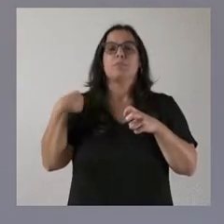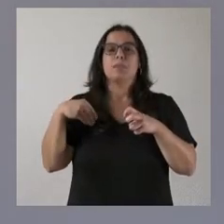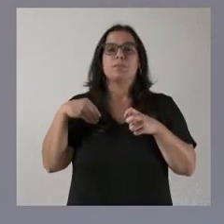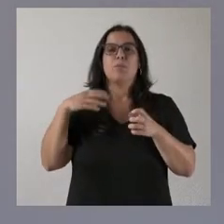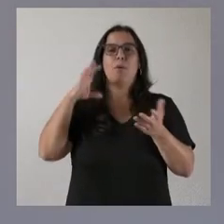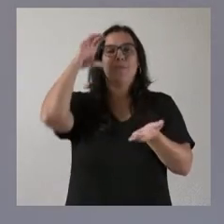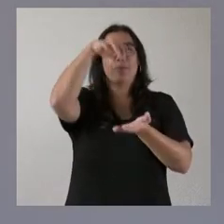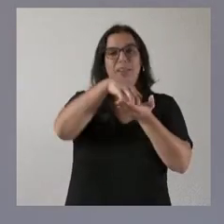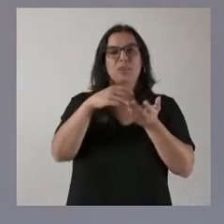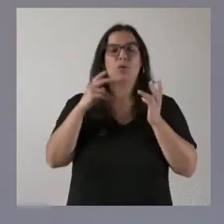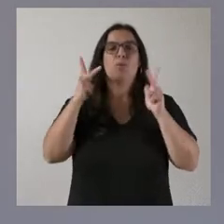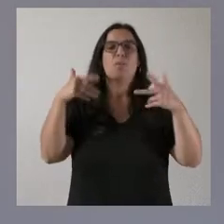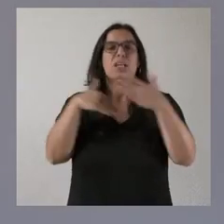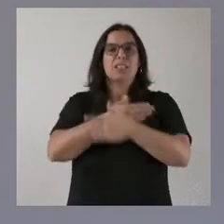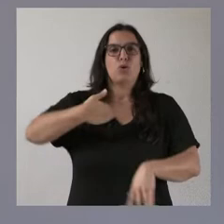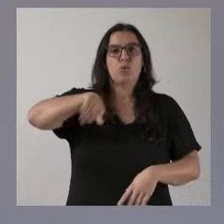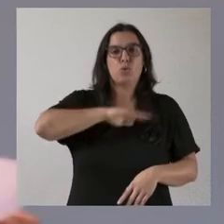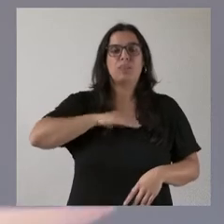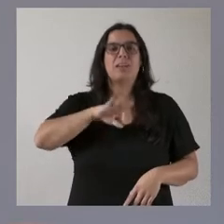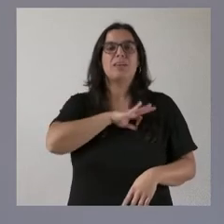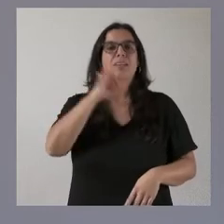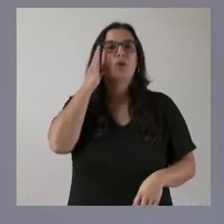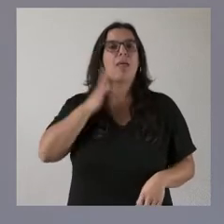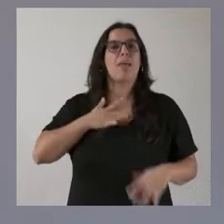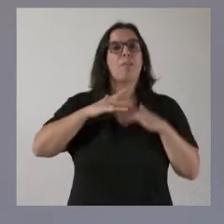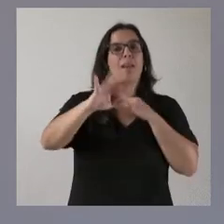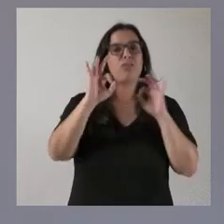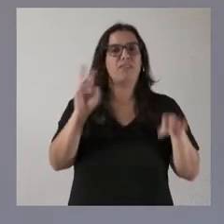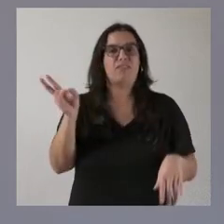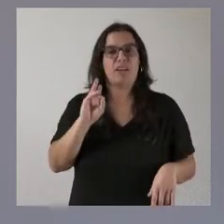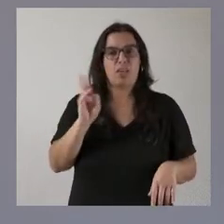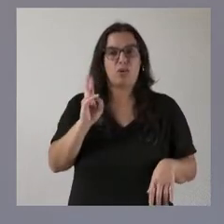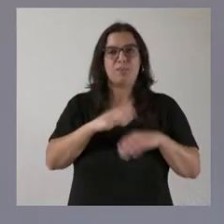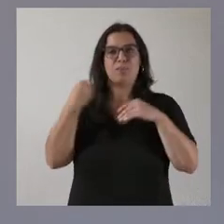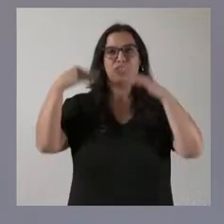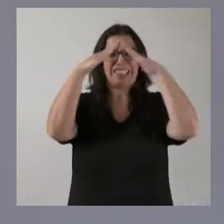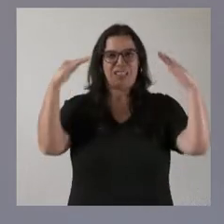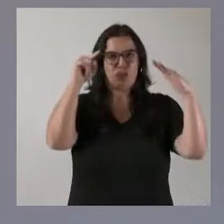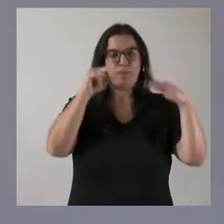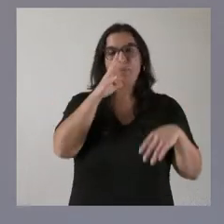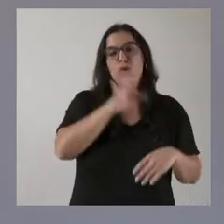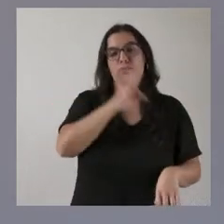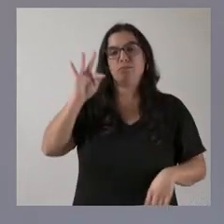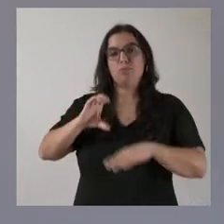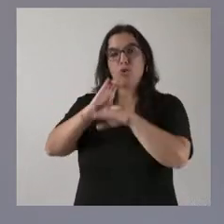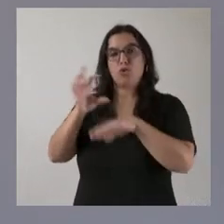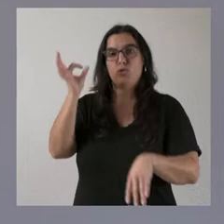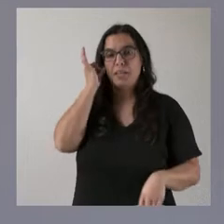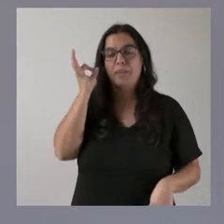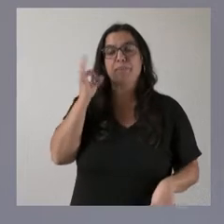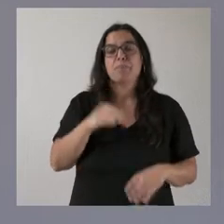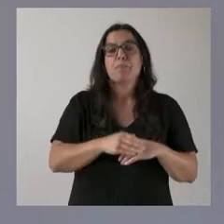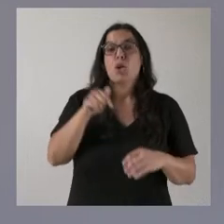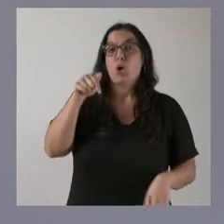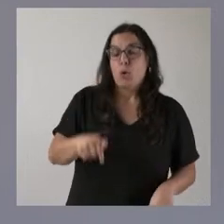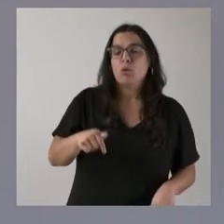con las cubiertas y ya por concluir y antes de dar la palabra a la consejera hoy hemos tomado